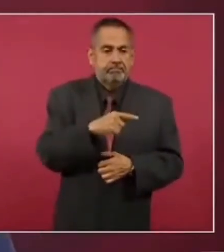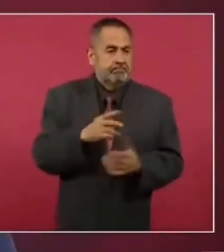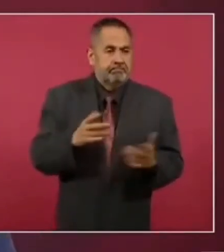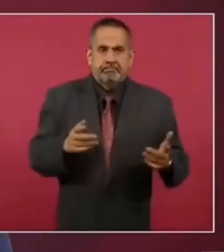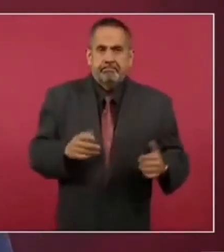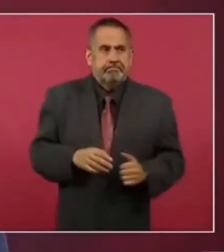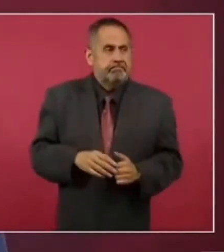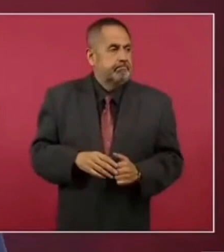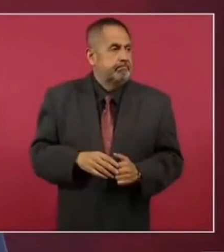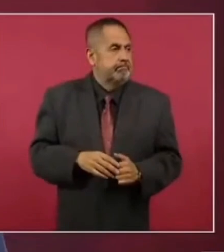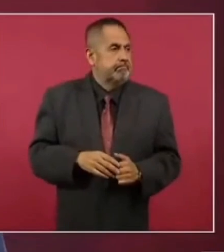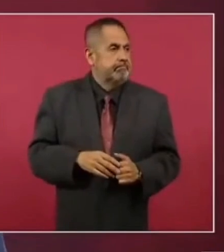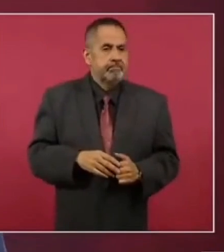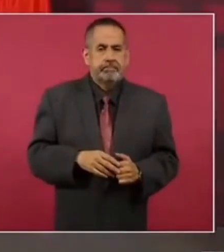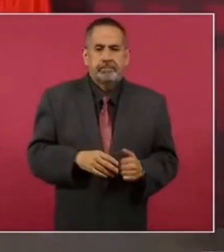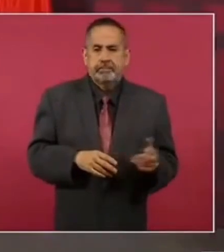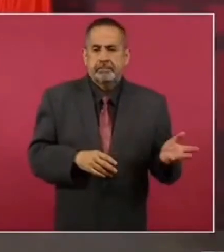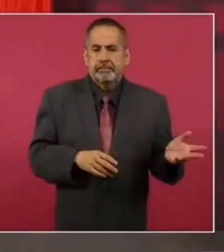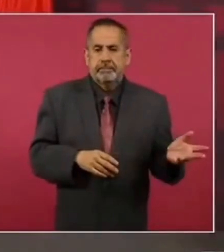está